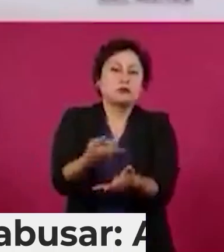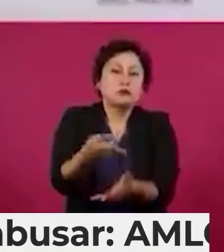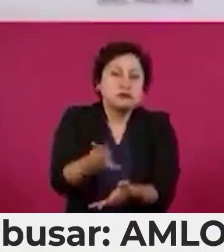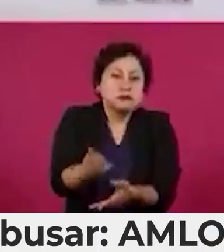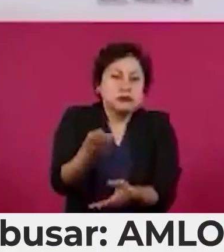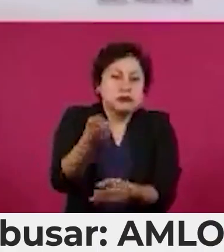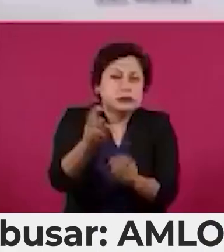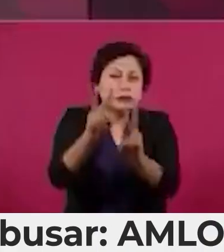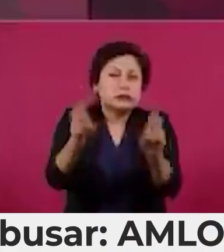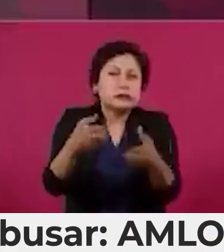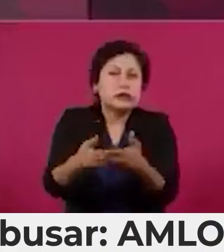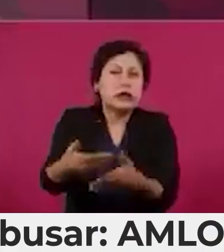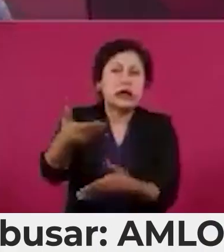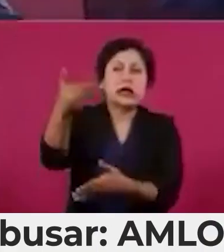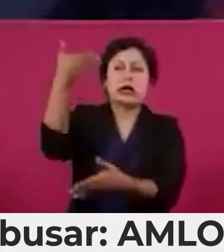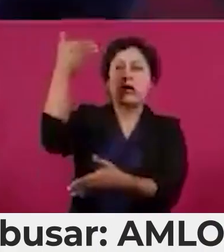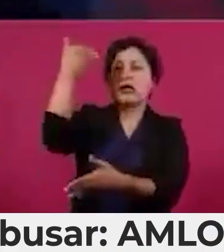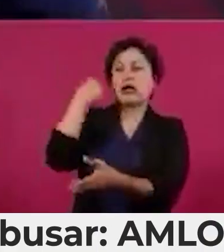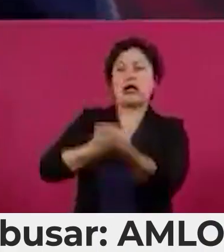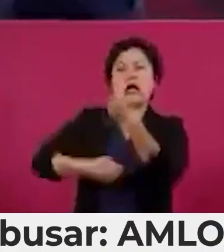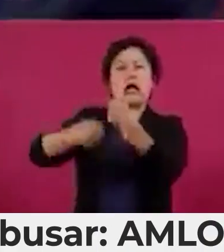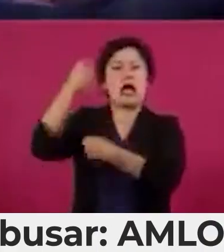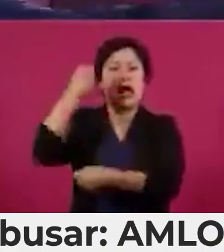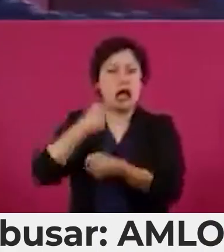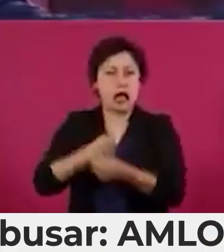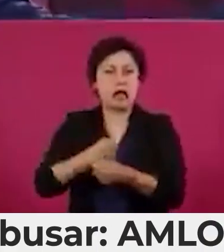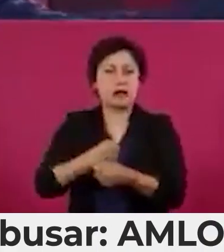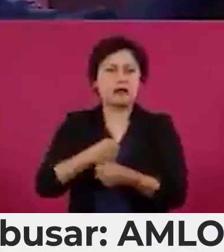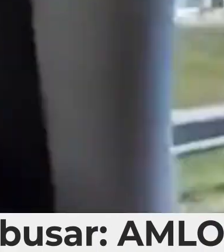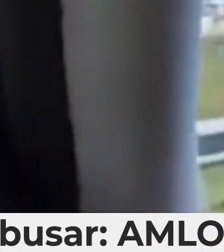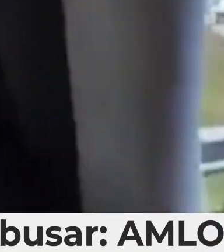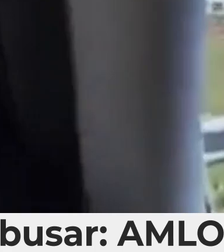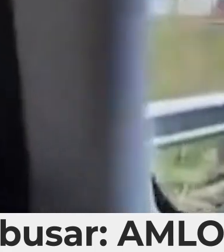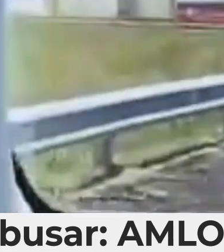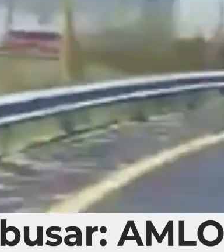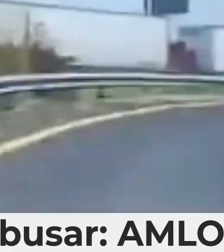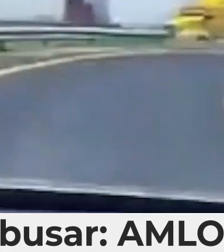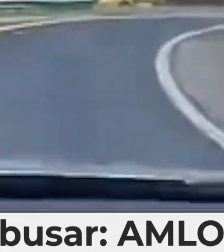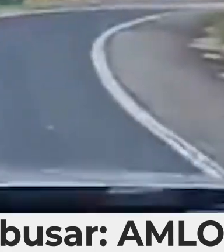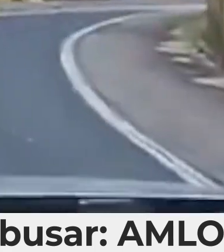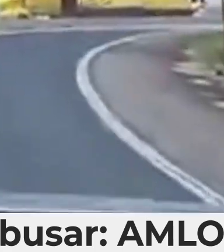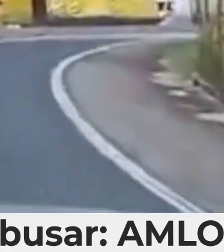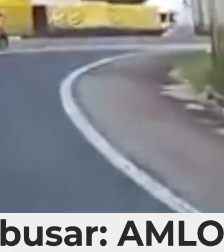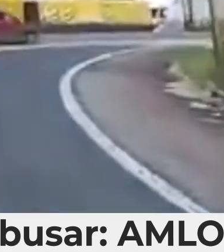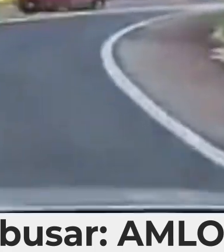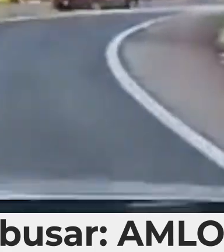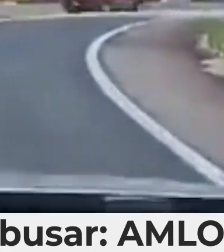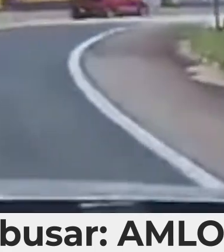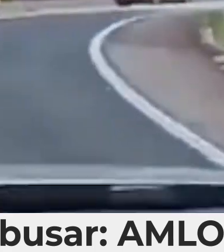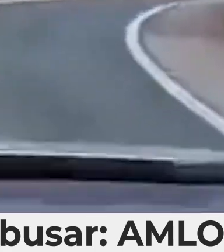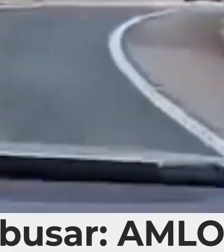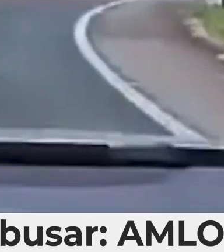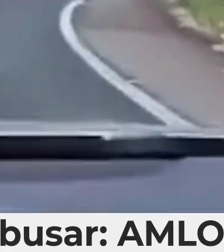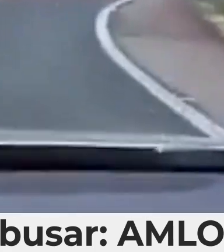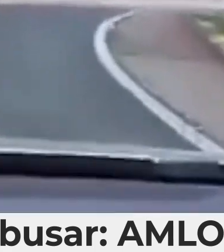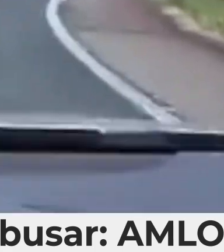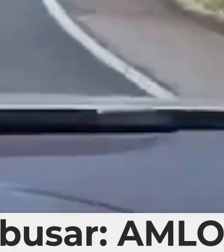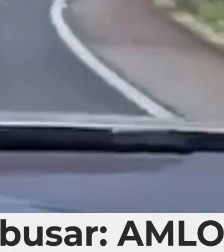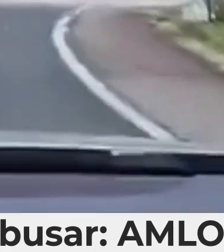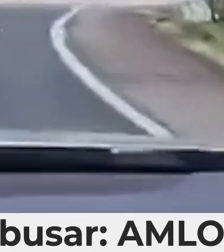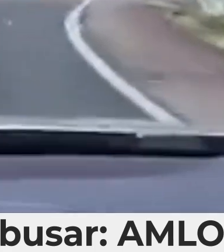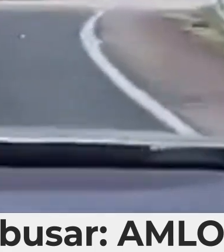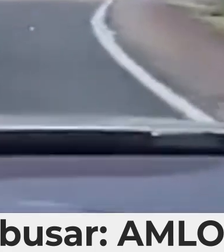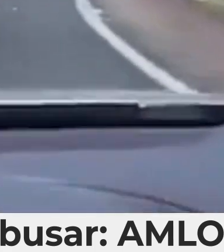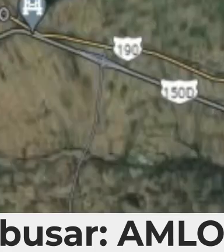El presidente Andrés Manuel López Obrador arremetió contra los abogados que asesoran a ejidatarios de la localidad de Ignacio López Rayón, quienes exigen